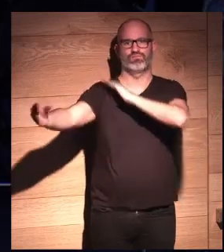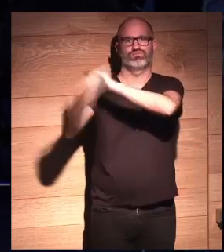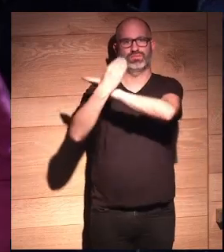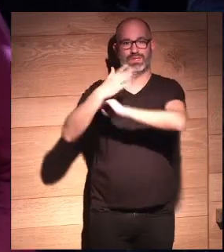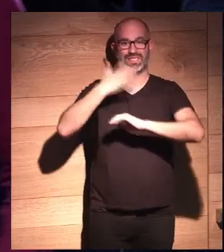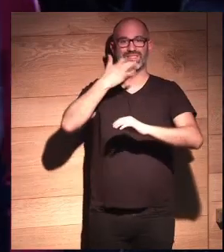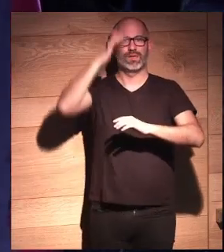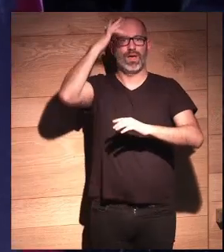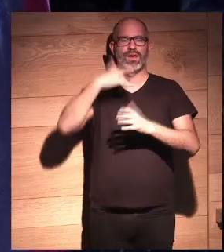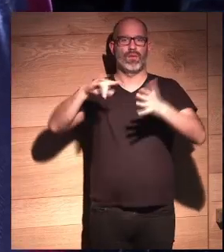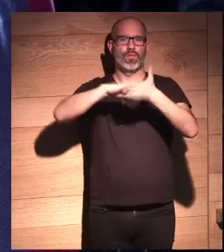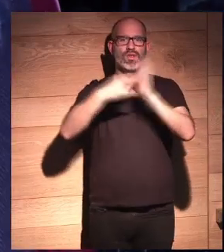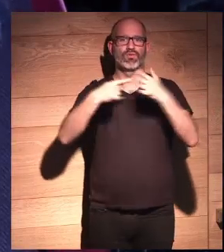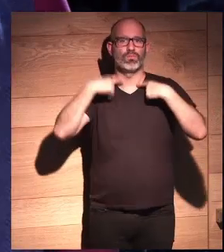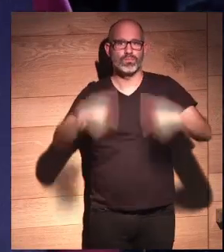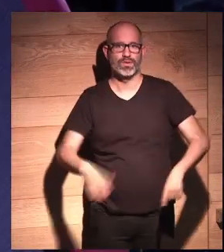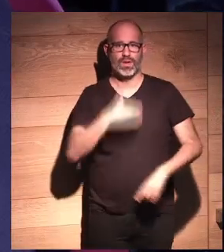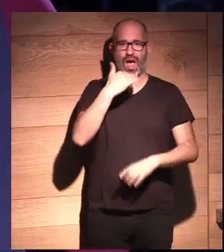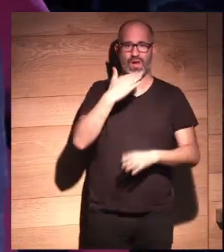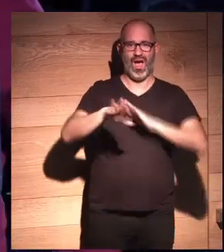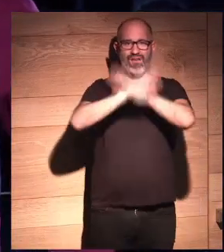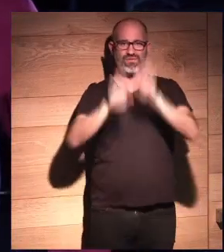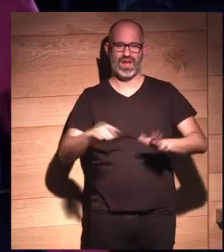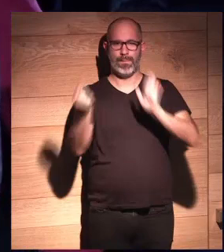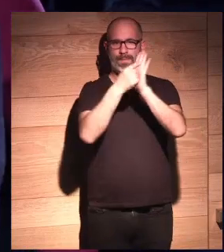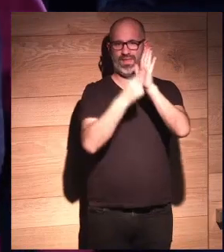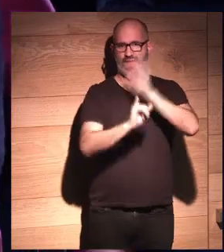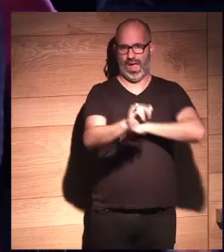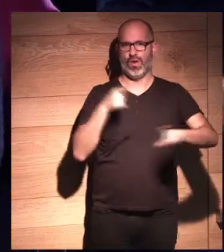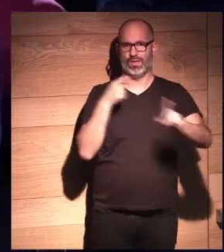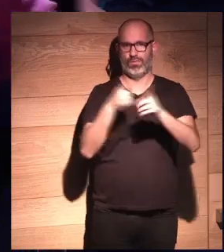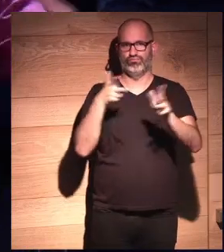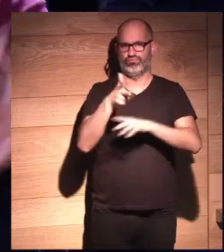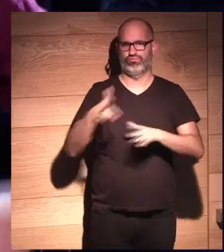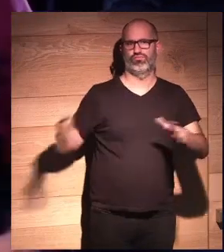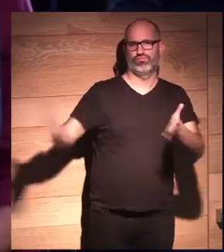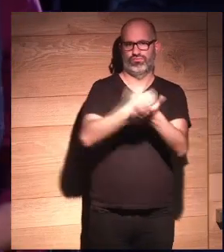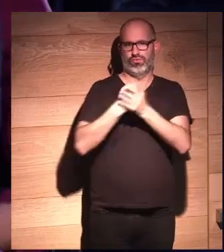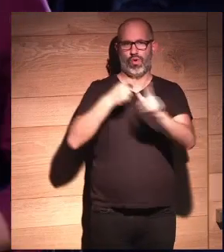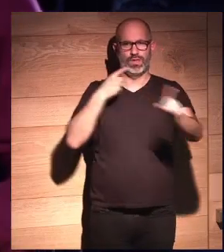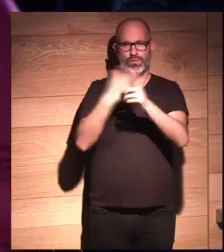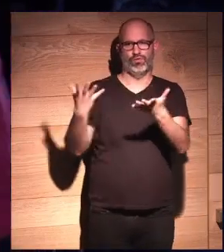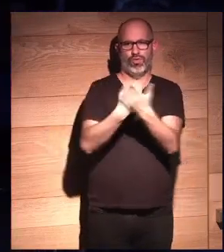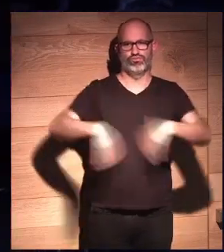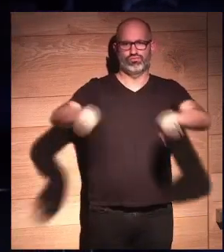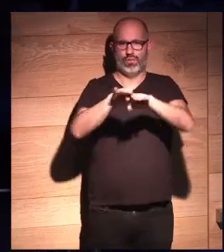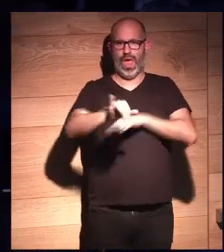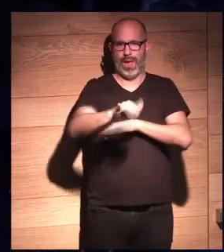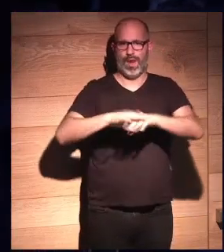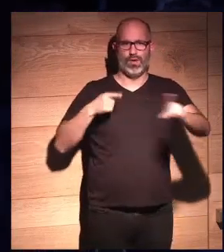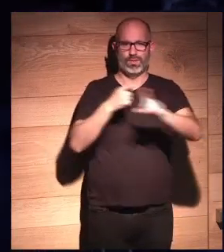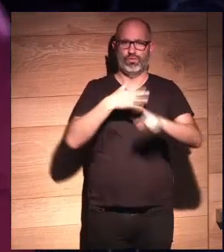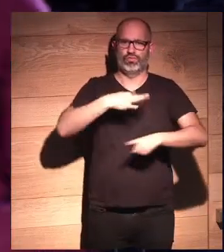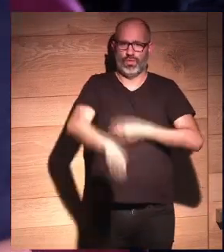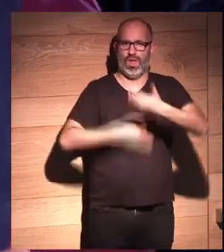momento, si el proyecto falla, pues se toman medidas para justo que todos vayan en un mismo camino y